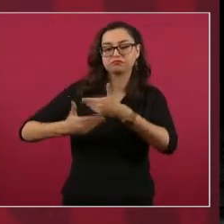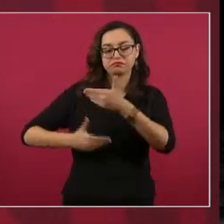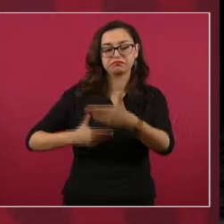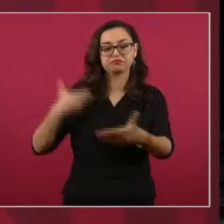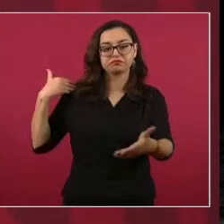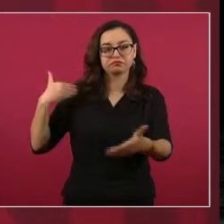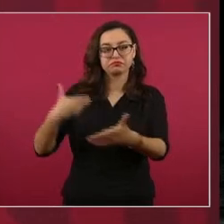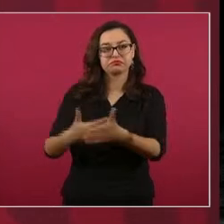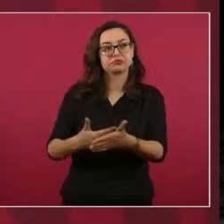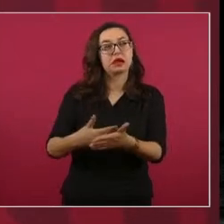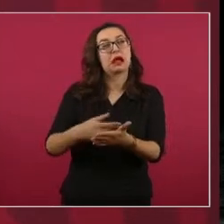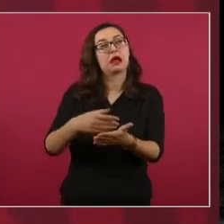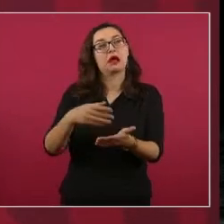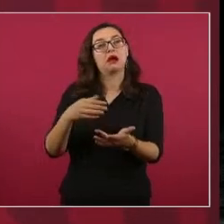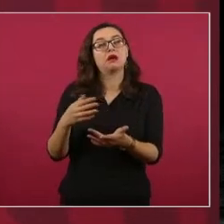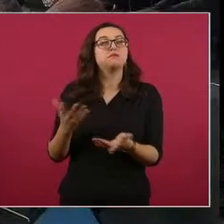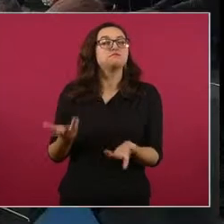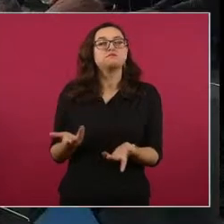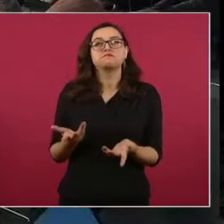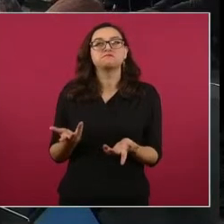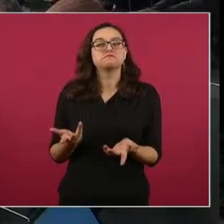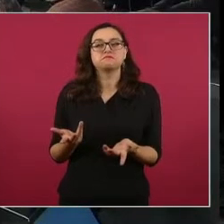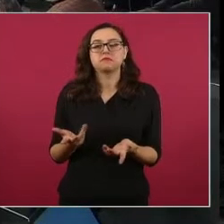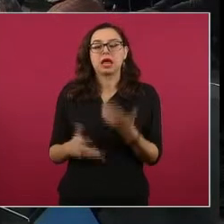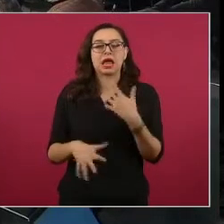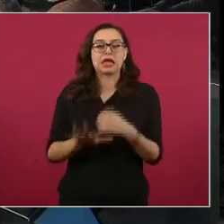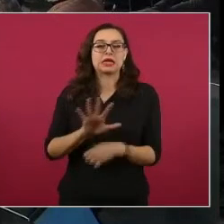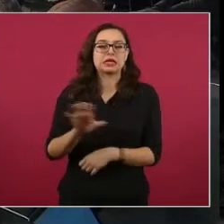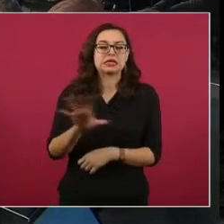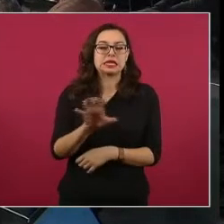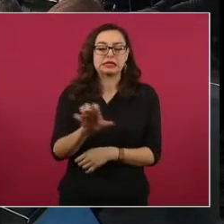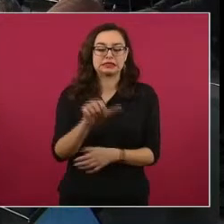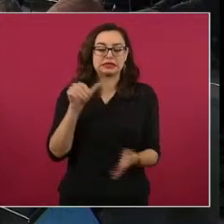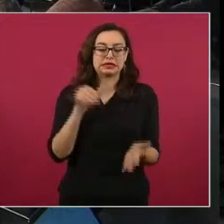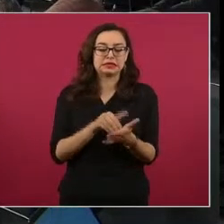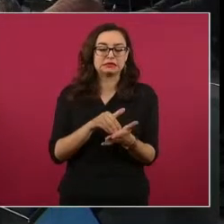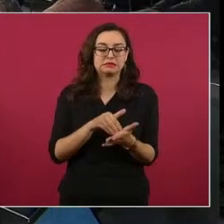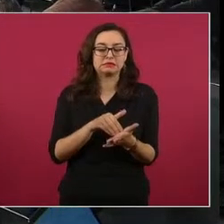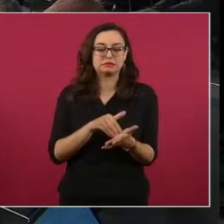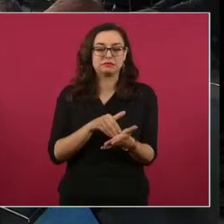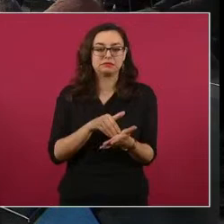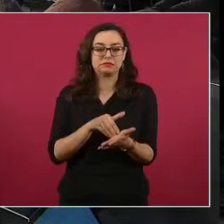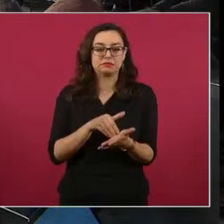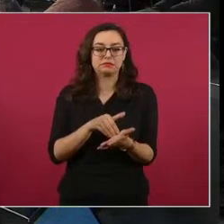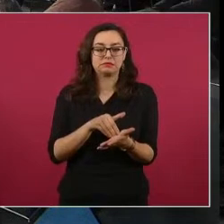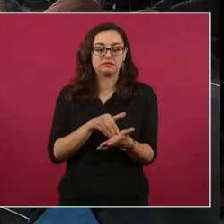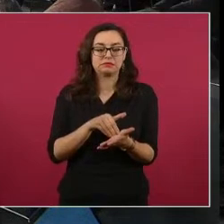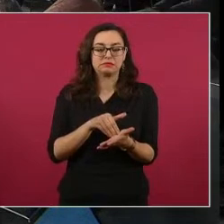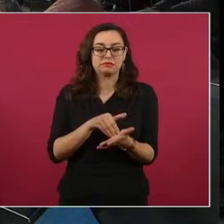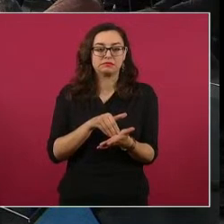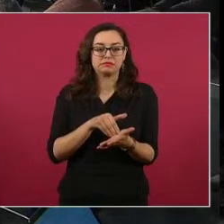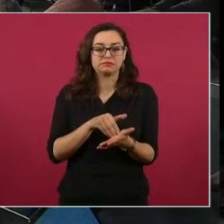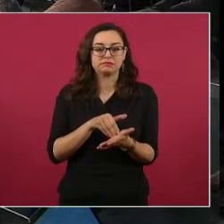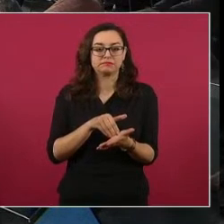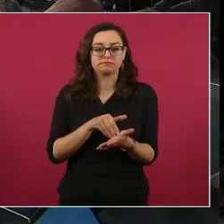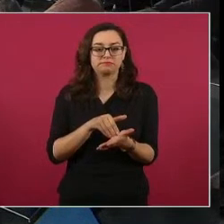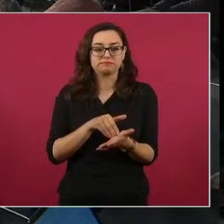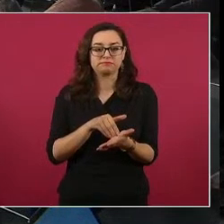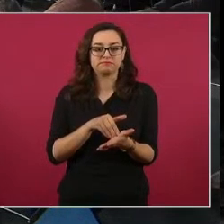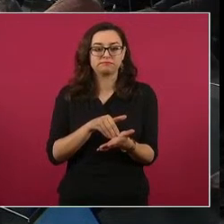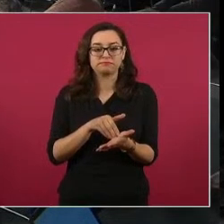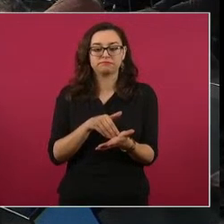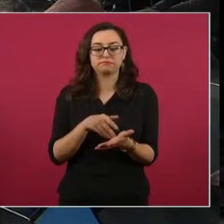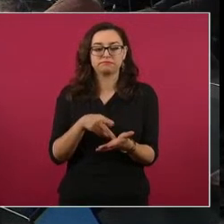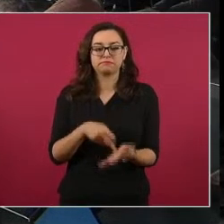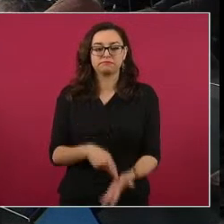entregando como 500 mil m 500